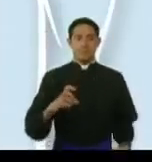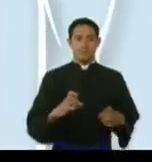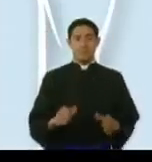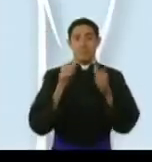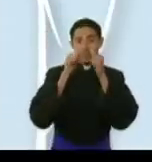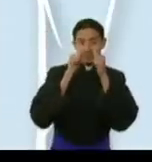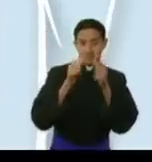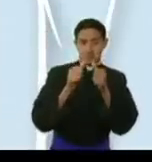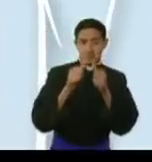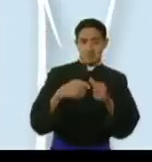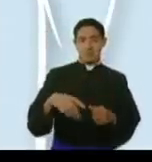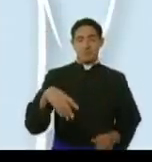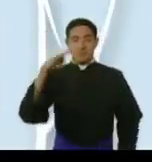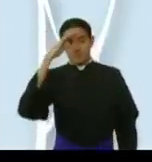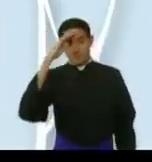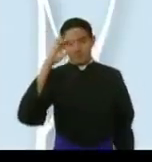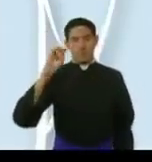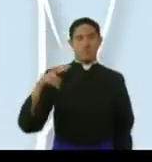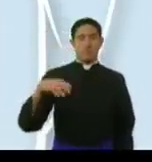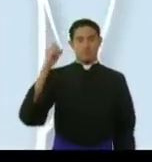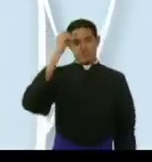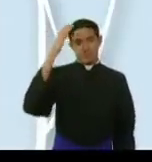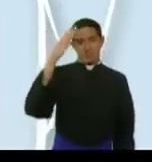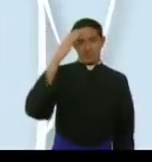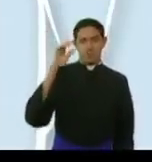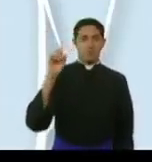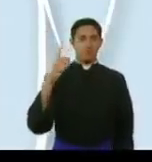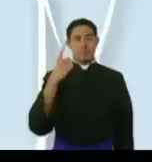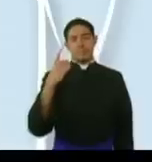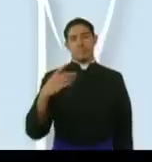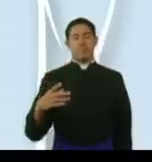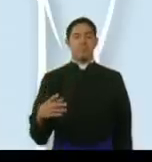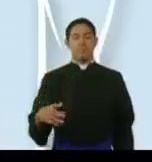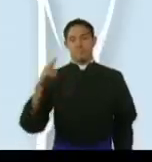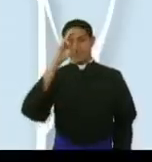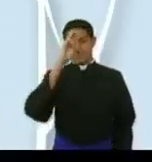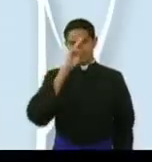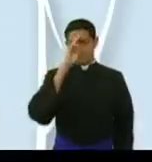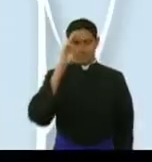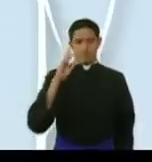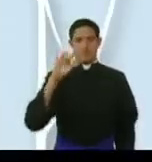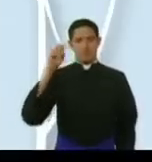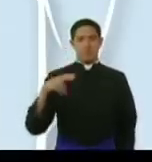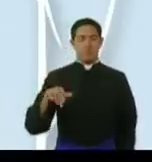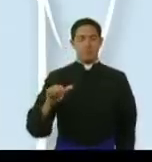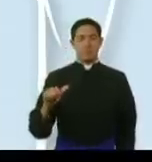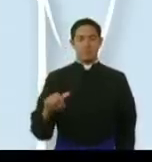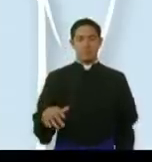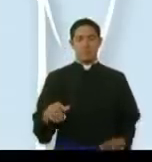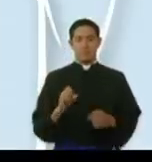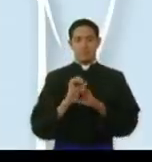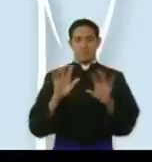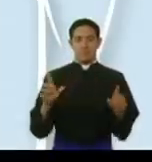pueblo estaba en expectación y todos pensaban que quizá Juan el Bautista era el Mesías, Juan los sacó de dudas diciéndoles,